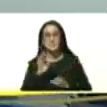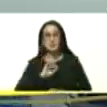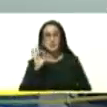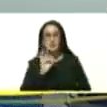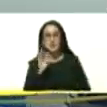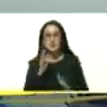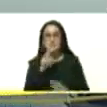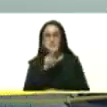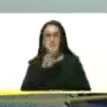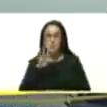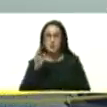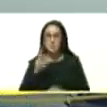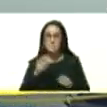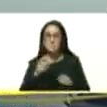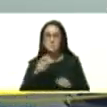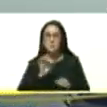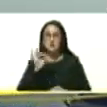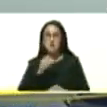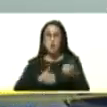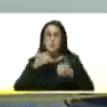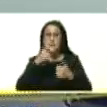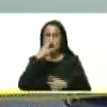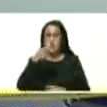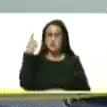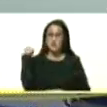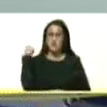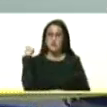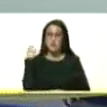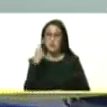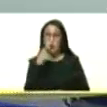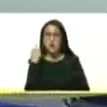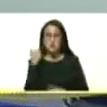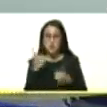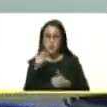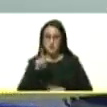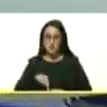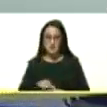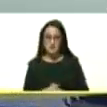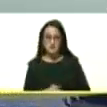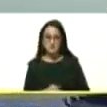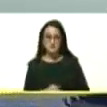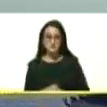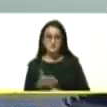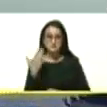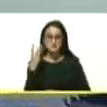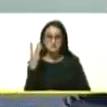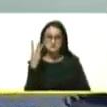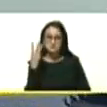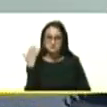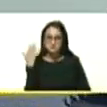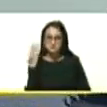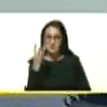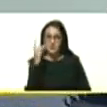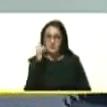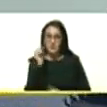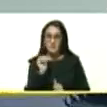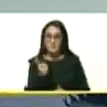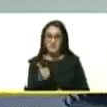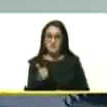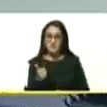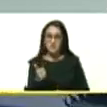27-24% en comparación con el año anterior, que es un año muy bueno también. Y hace unos 3 días, presidente, inició la